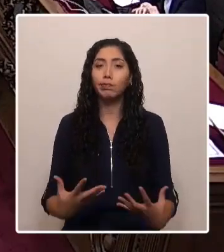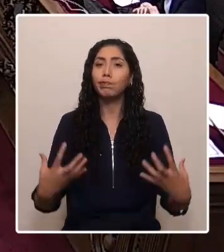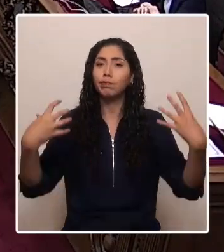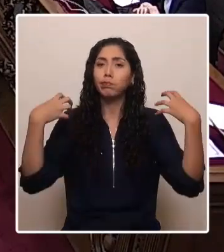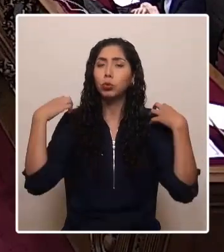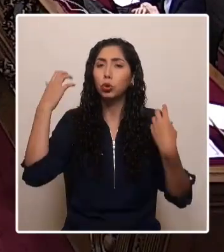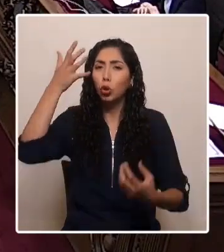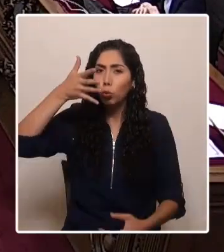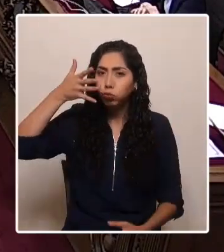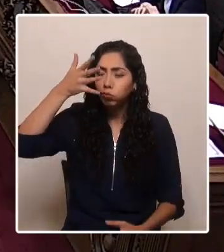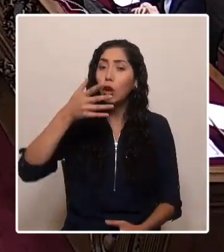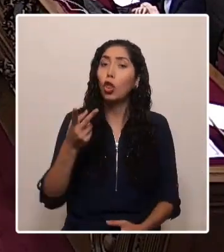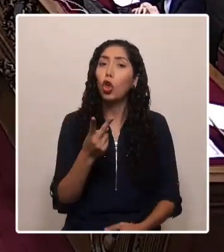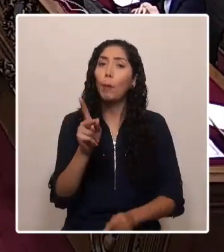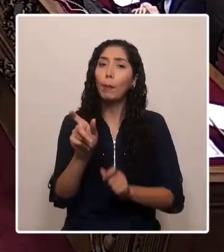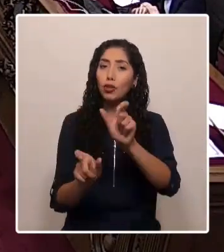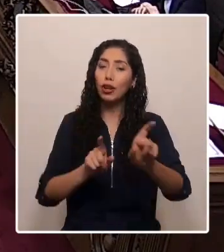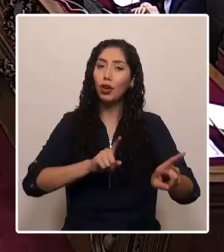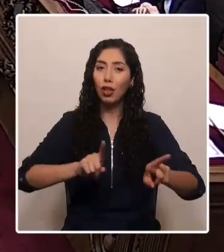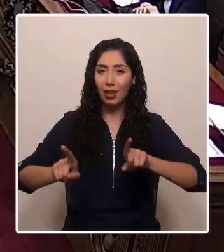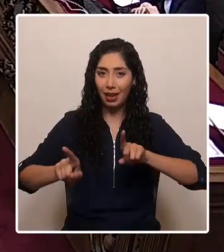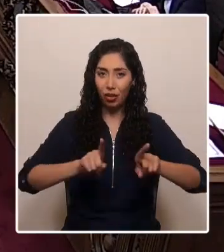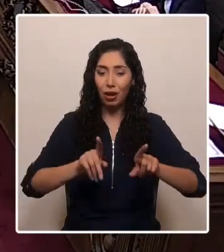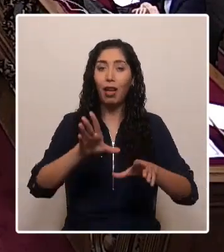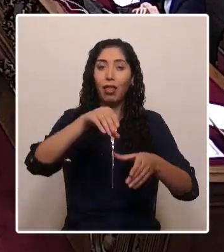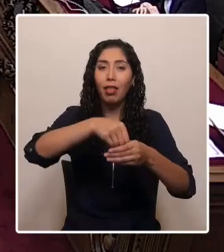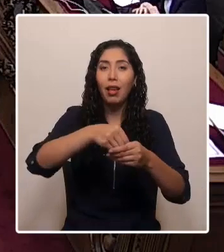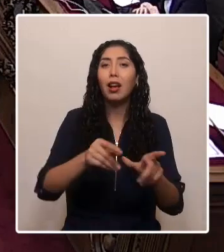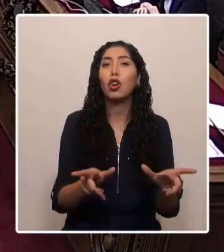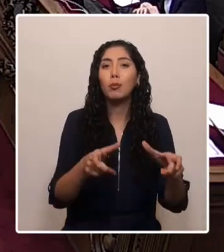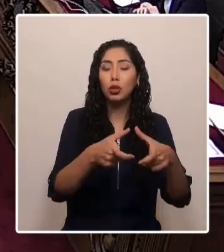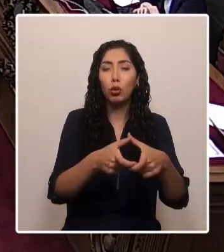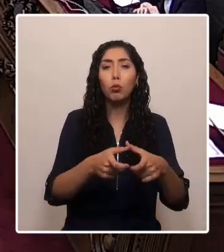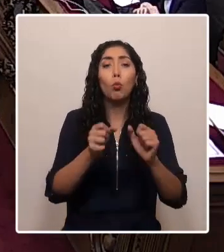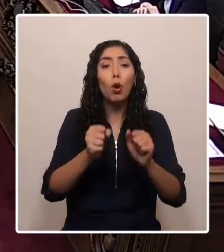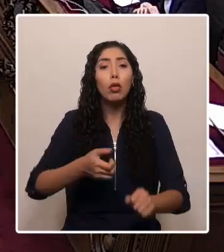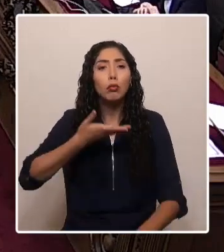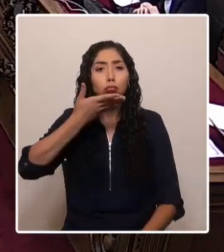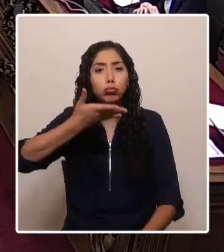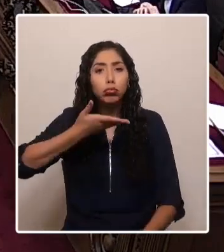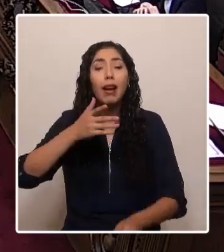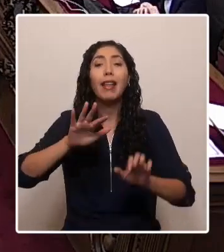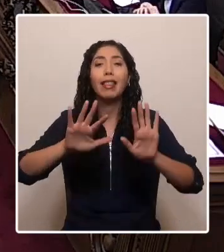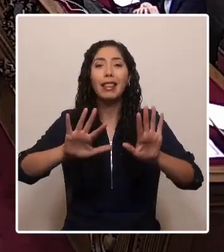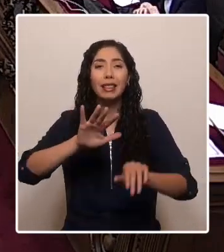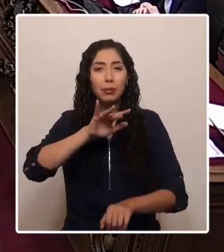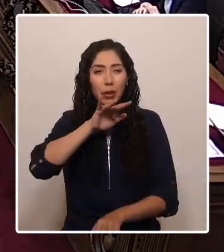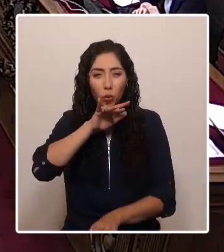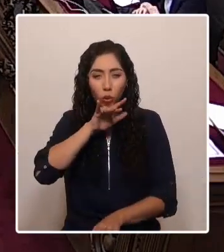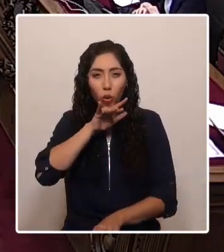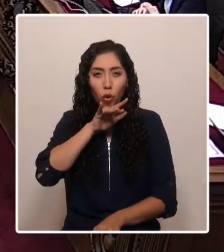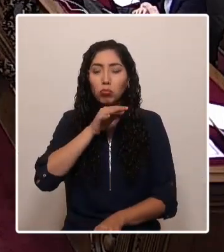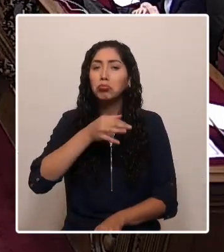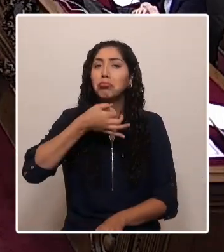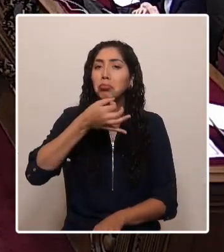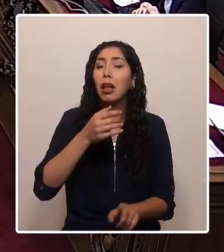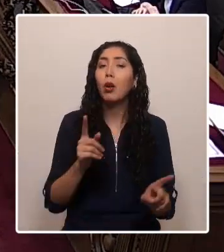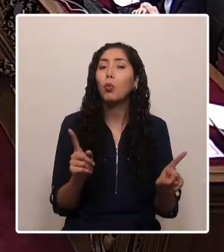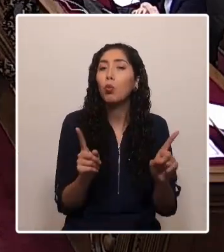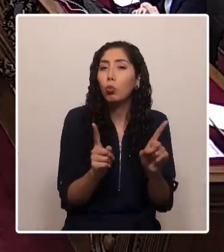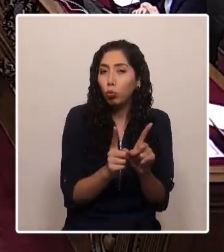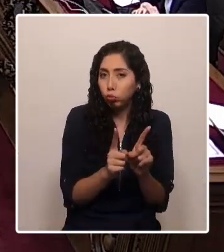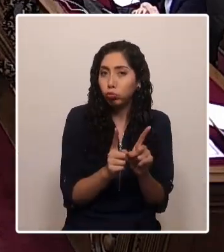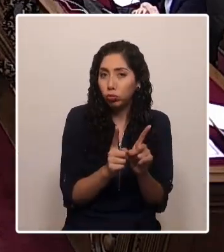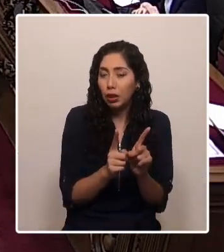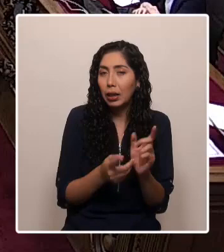la comisión, quien dispondrá de hasta 10 minutos para presentar una síntesis del contenido de la propuesta.